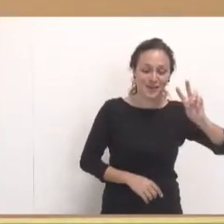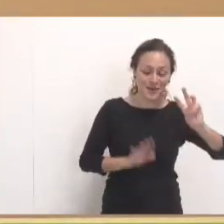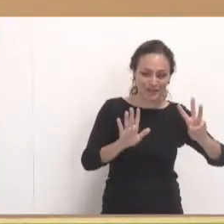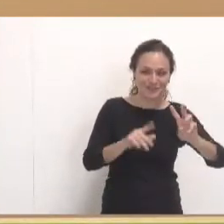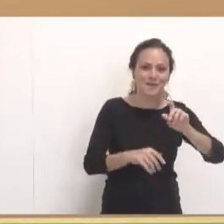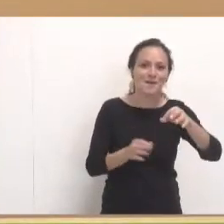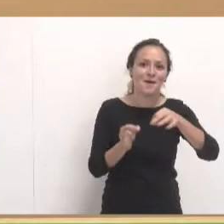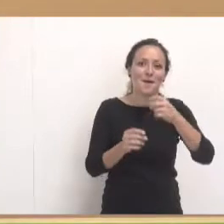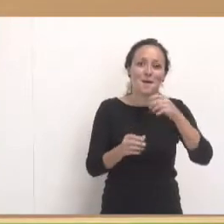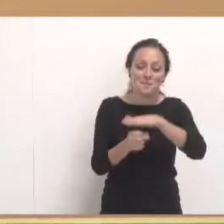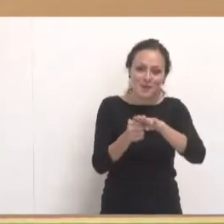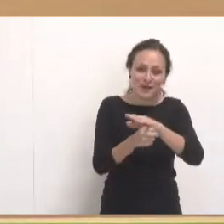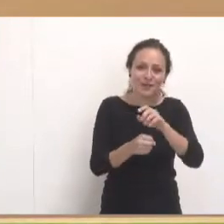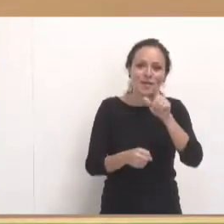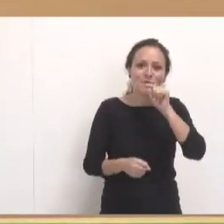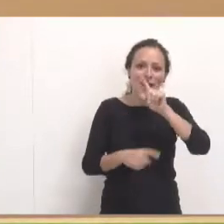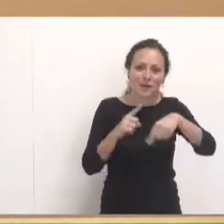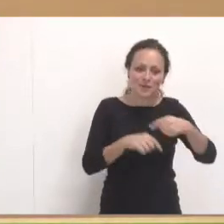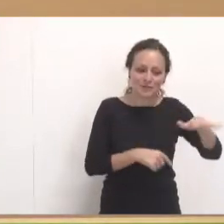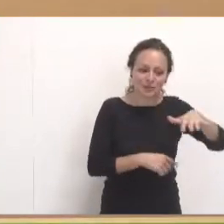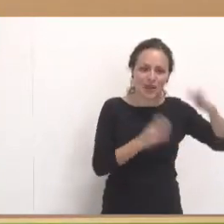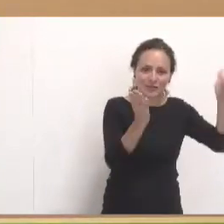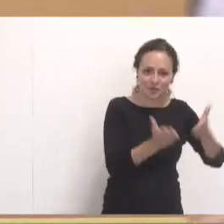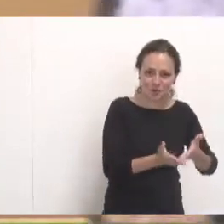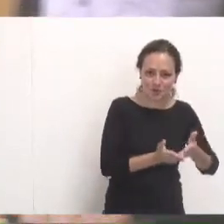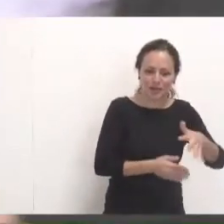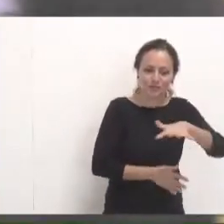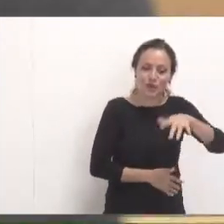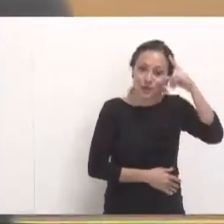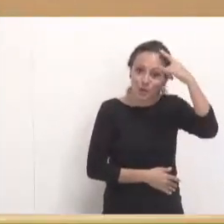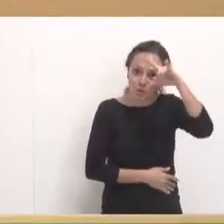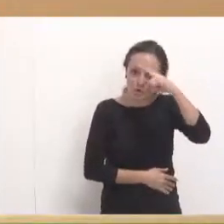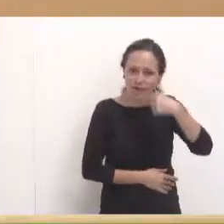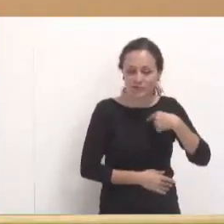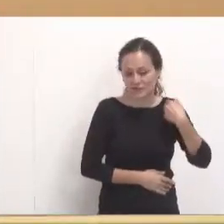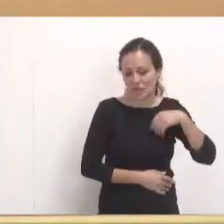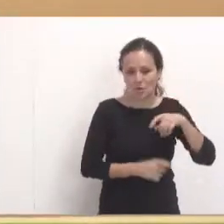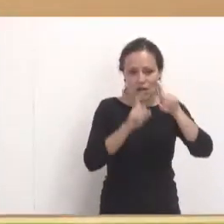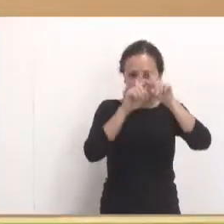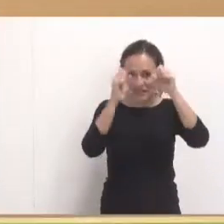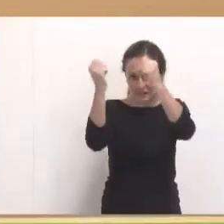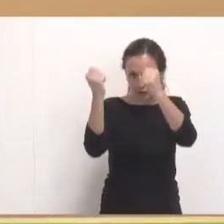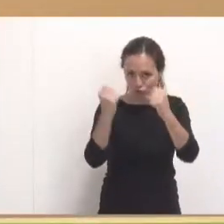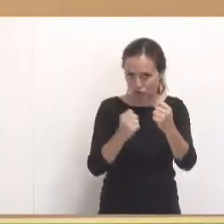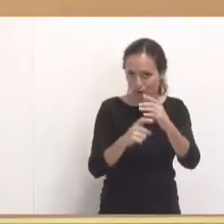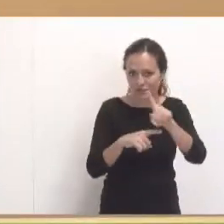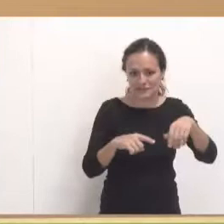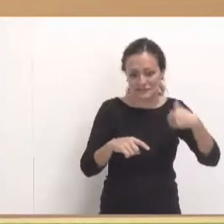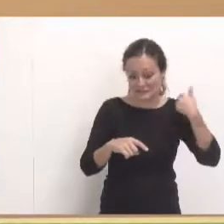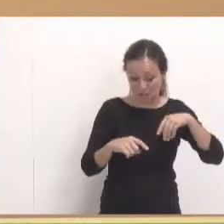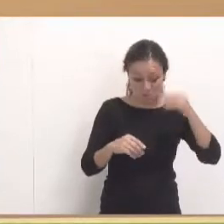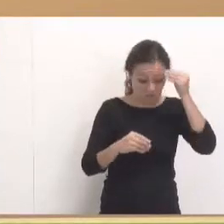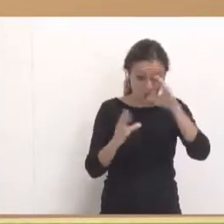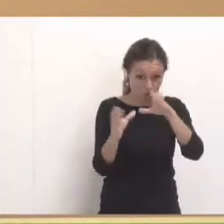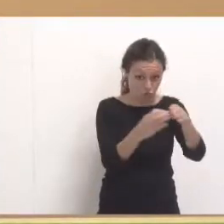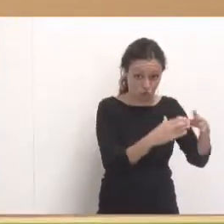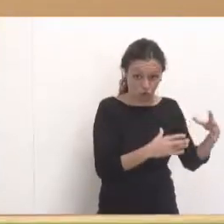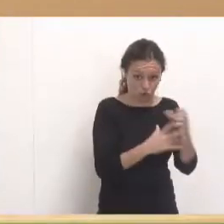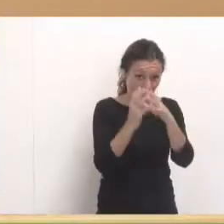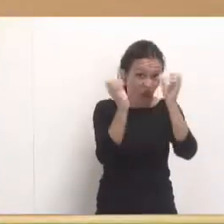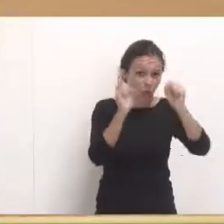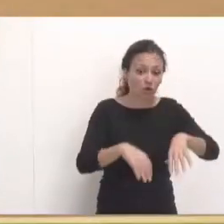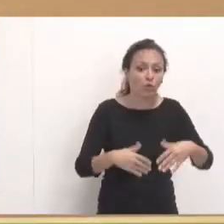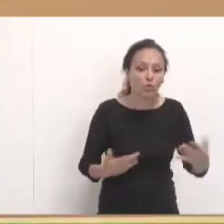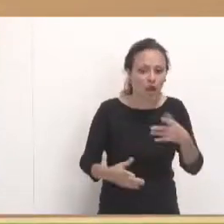Escobonal en el término municipal de Güímar. Tiene carácter institucional, ya dado que se ha llegado a acuerdo por parte de todos los grupos, que es el